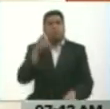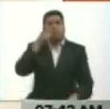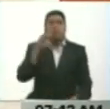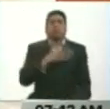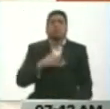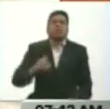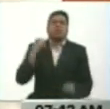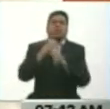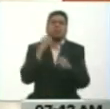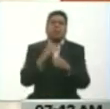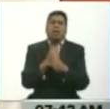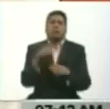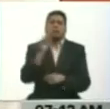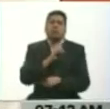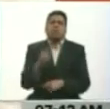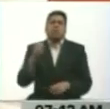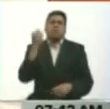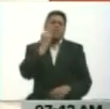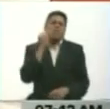trabajar. Y no que